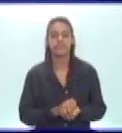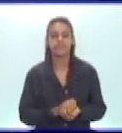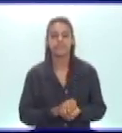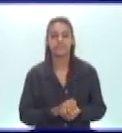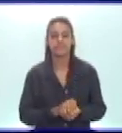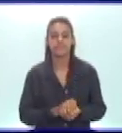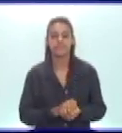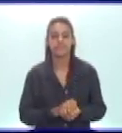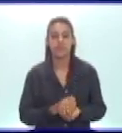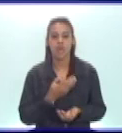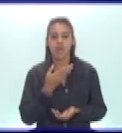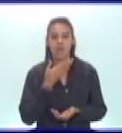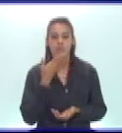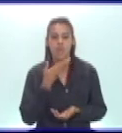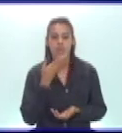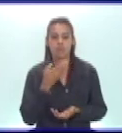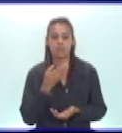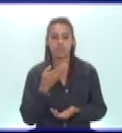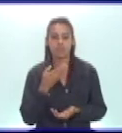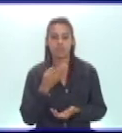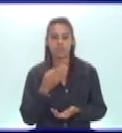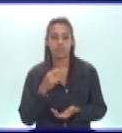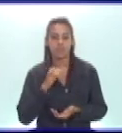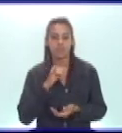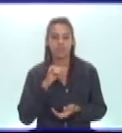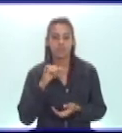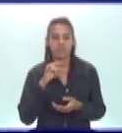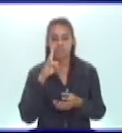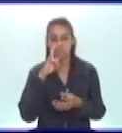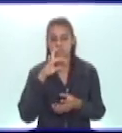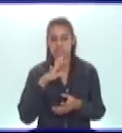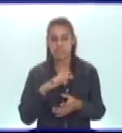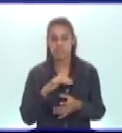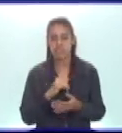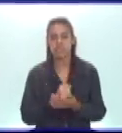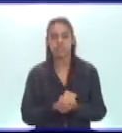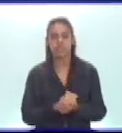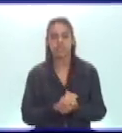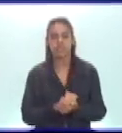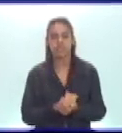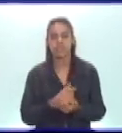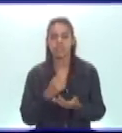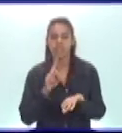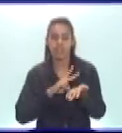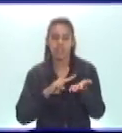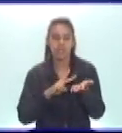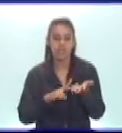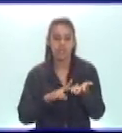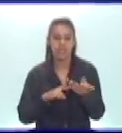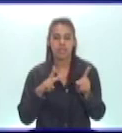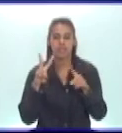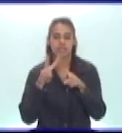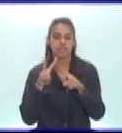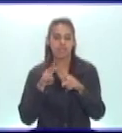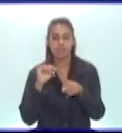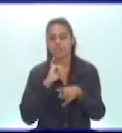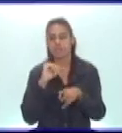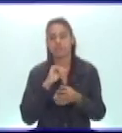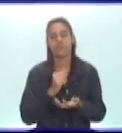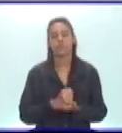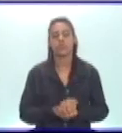y los cuentos infantiles que podíamos demostrarle, leerle o también verlos televisados.